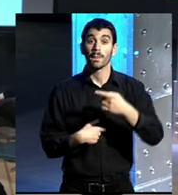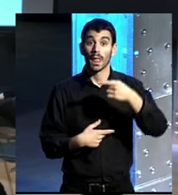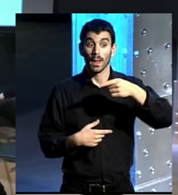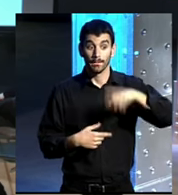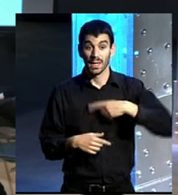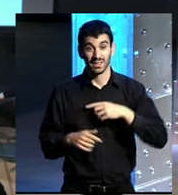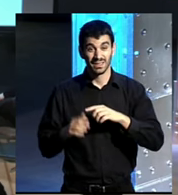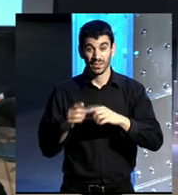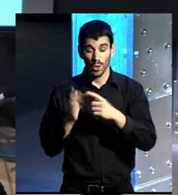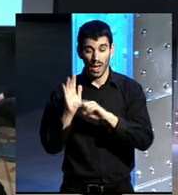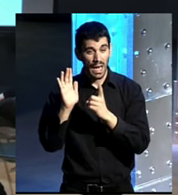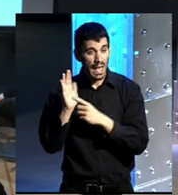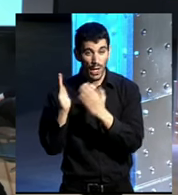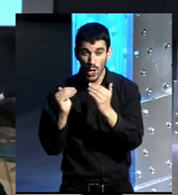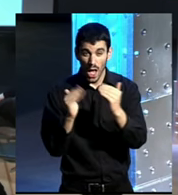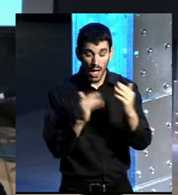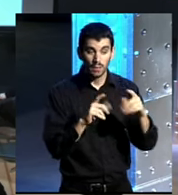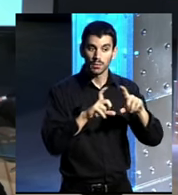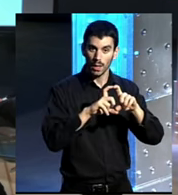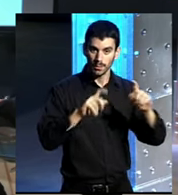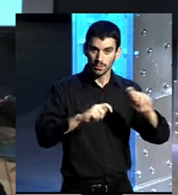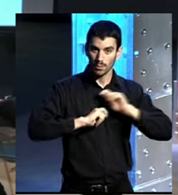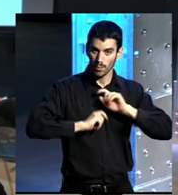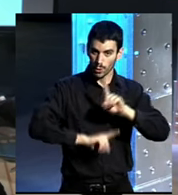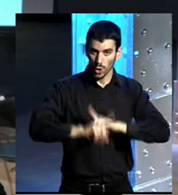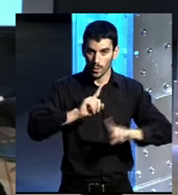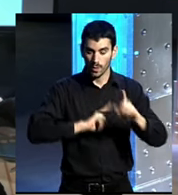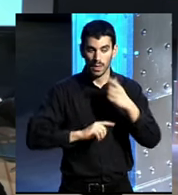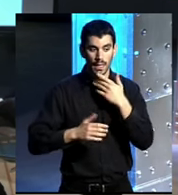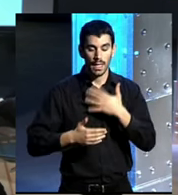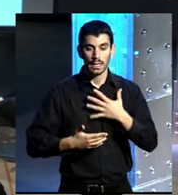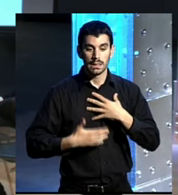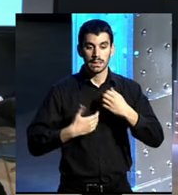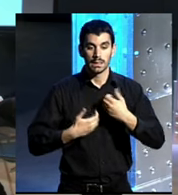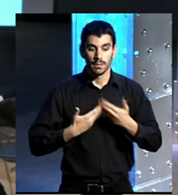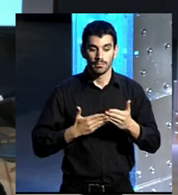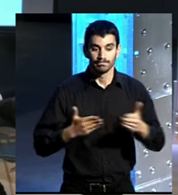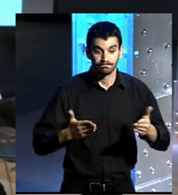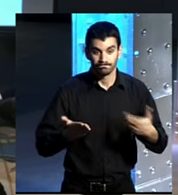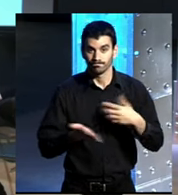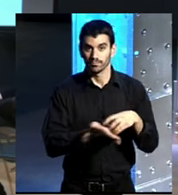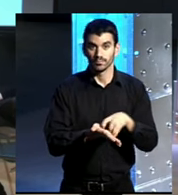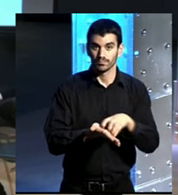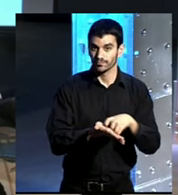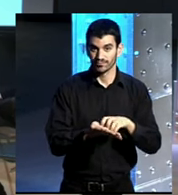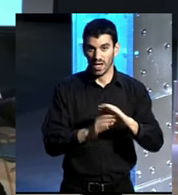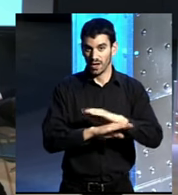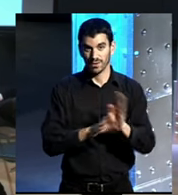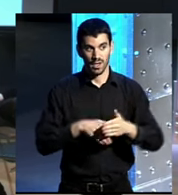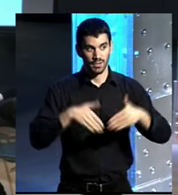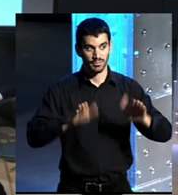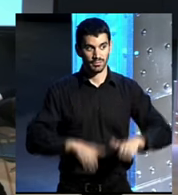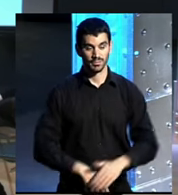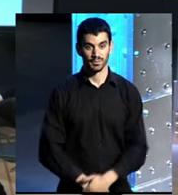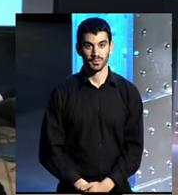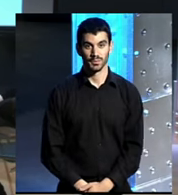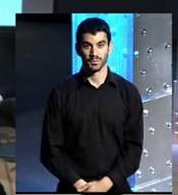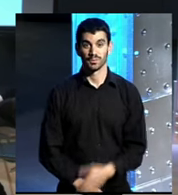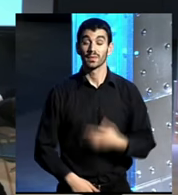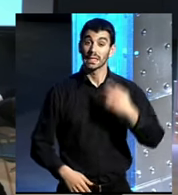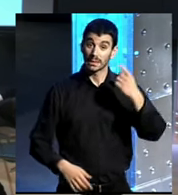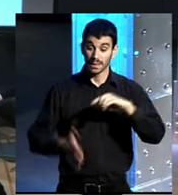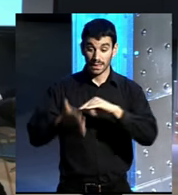países también dificulta a las empresas en hacer más proyectos en estos países. El coste de la tecnología,